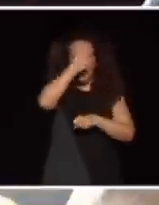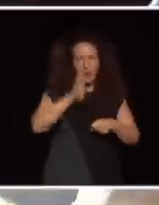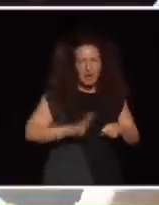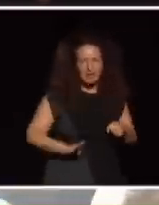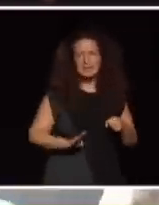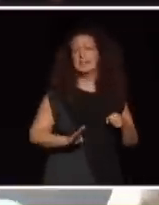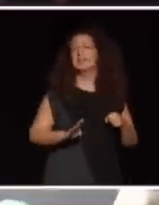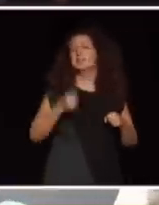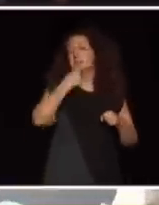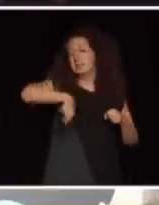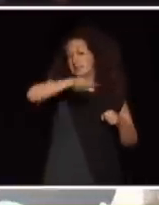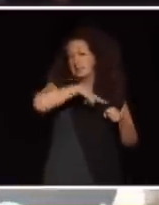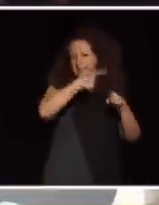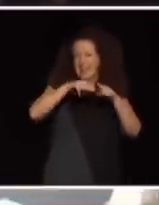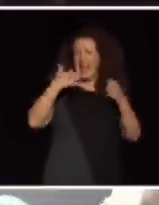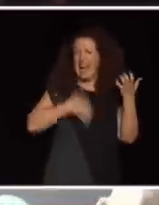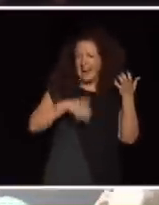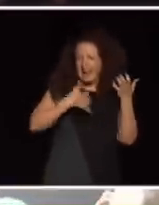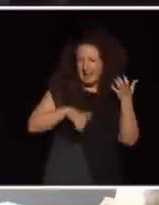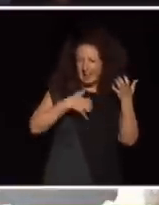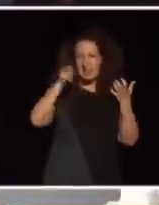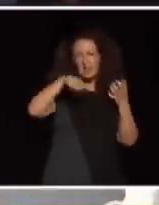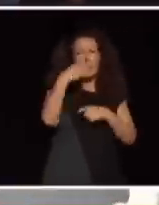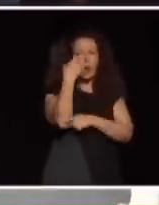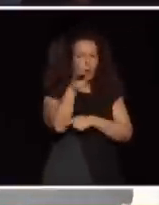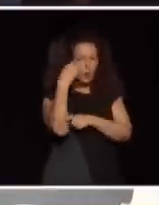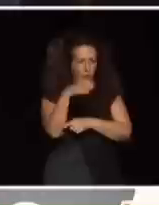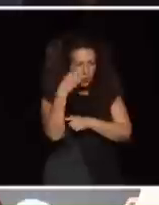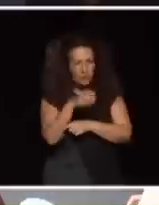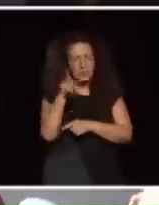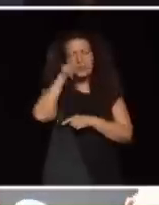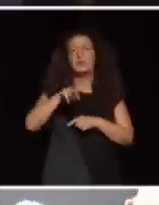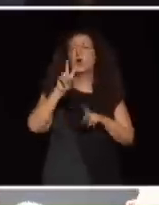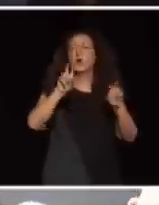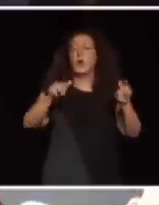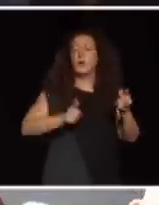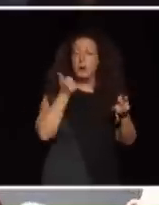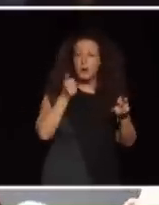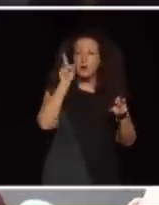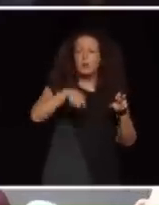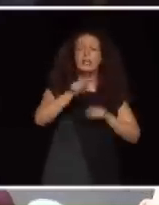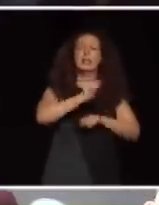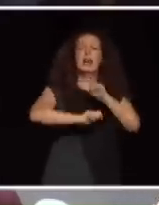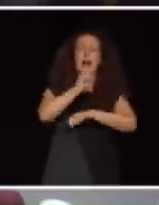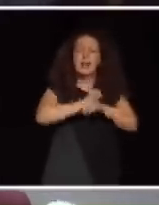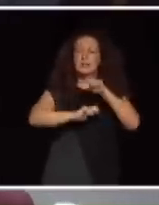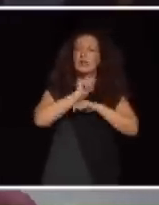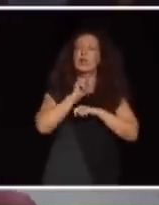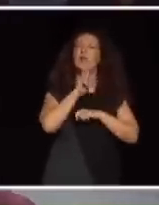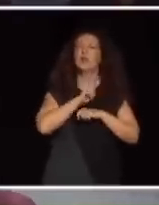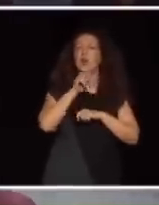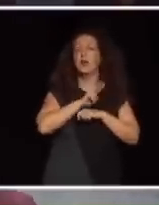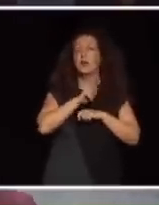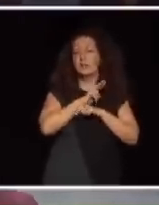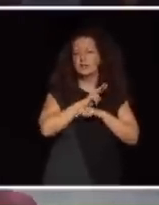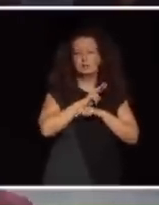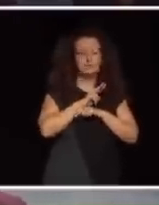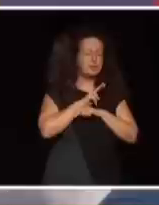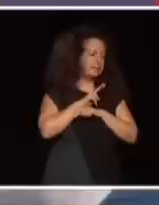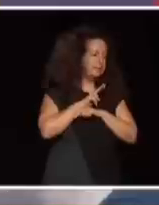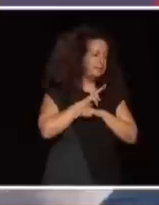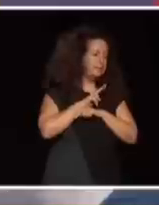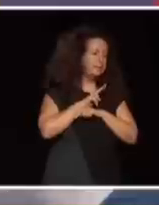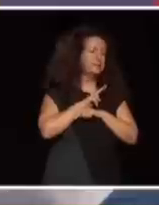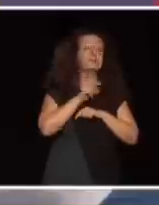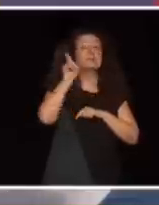de Todes en Argentina, del Pacto Histórico de Colombia, de la Prueba Dignidad y de la Asociación Violeta Parra. Y, por